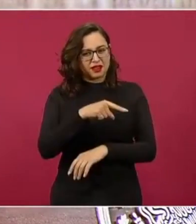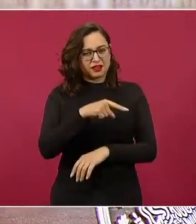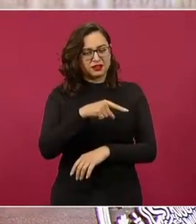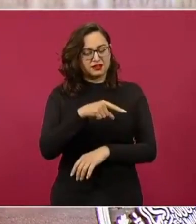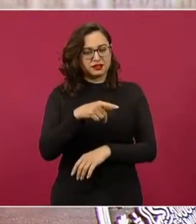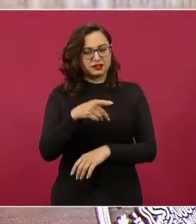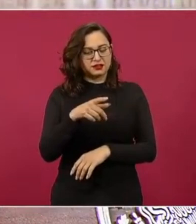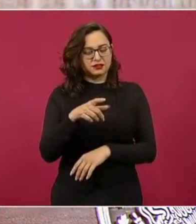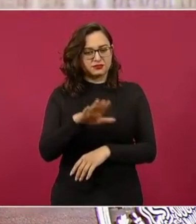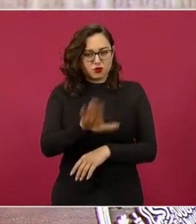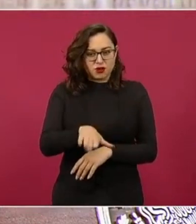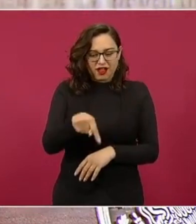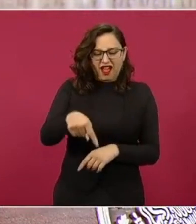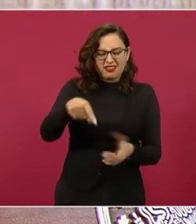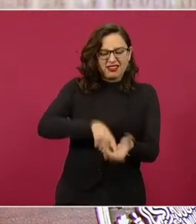mueren,